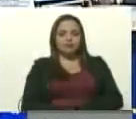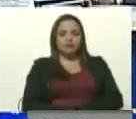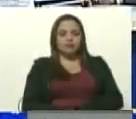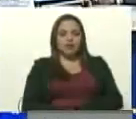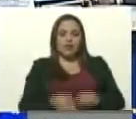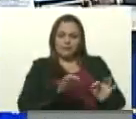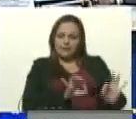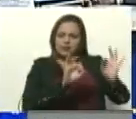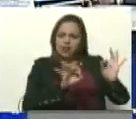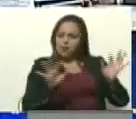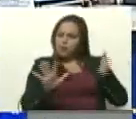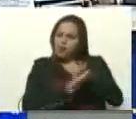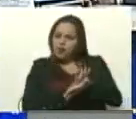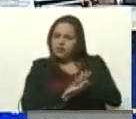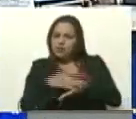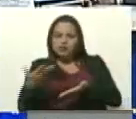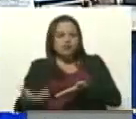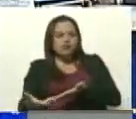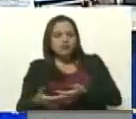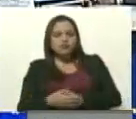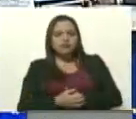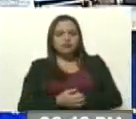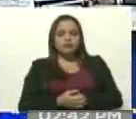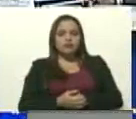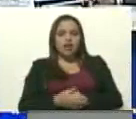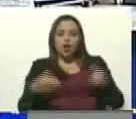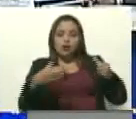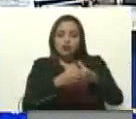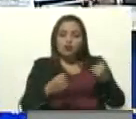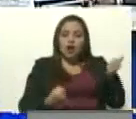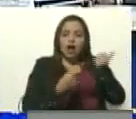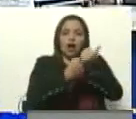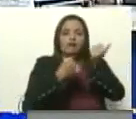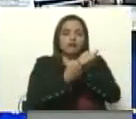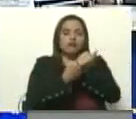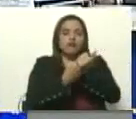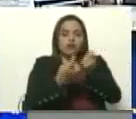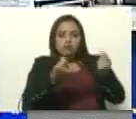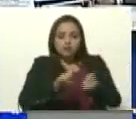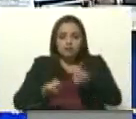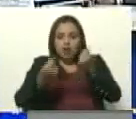principalmente en los sectores de finanzas públicas,